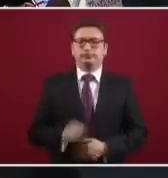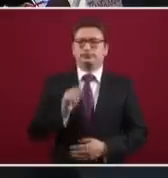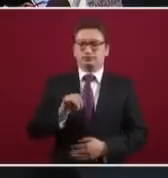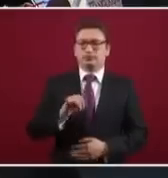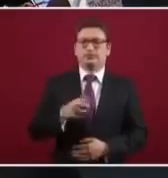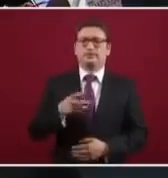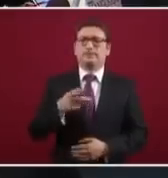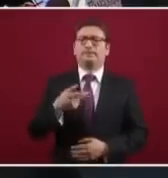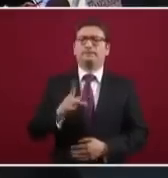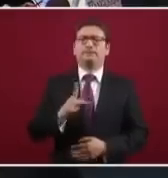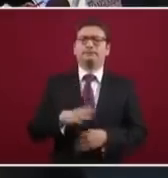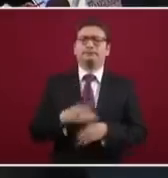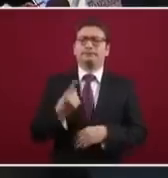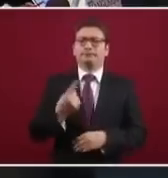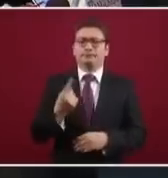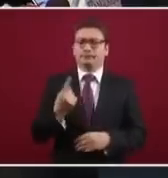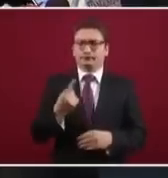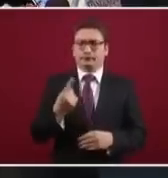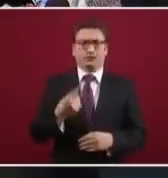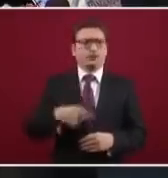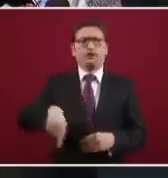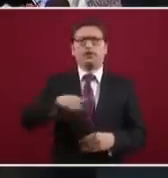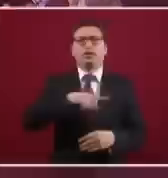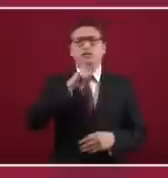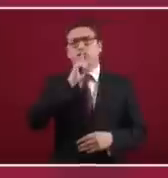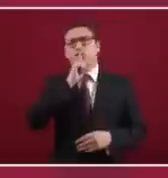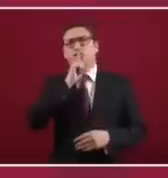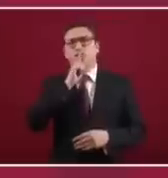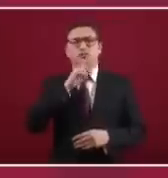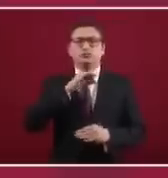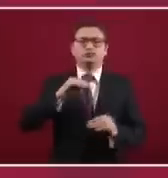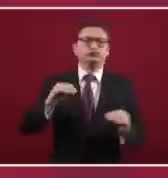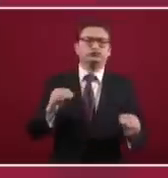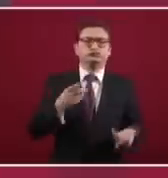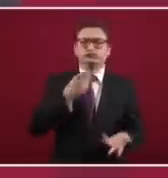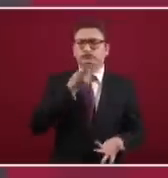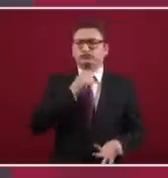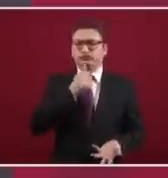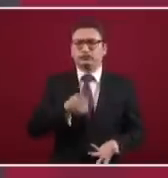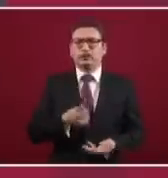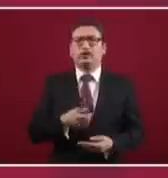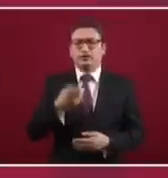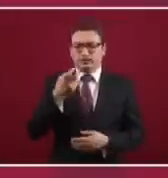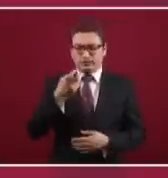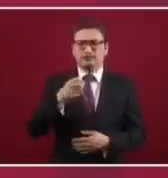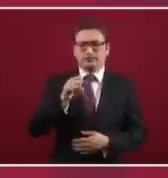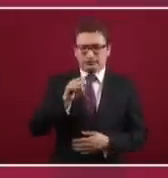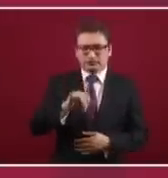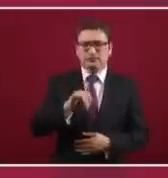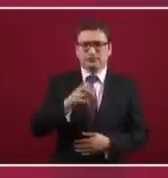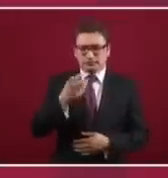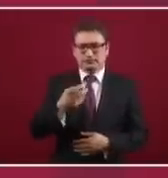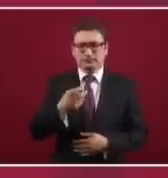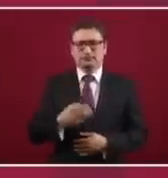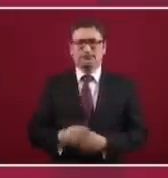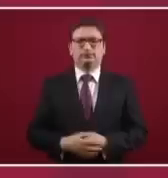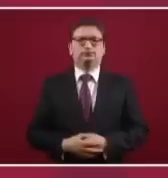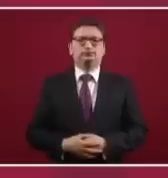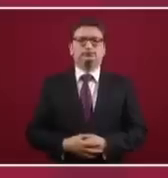pero ¿por qué se callaban? Es que son 503 recomendaciones. Sí, por eso.